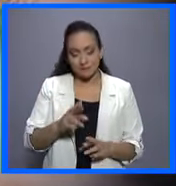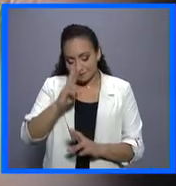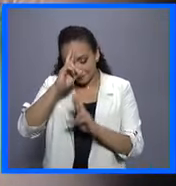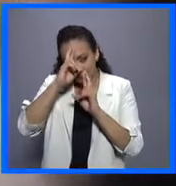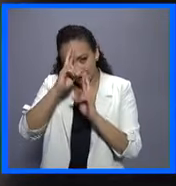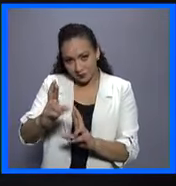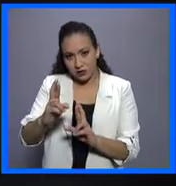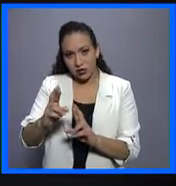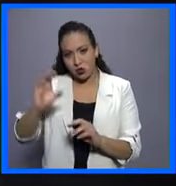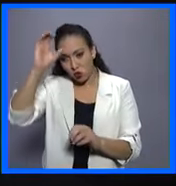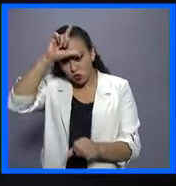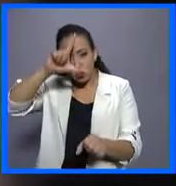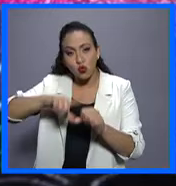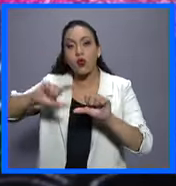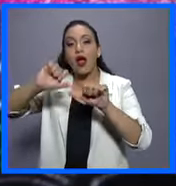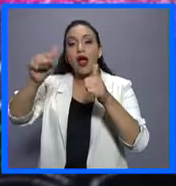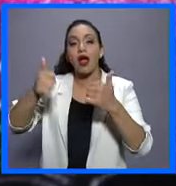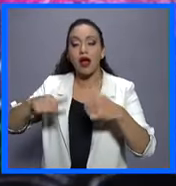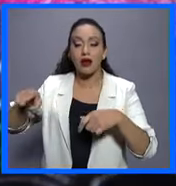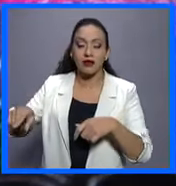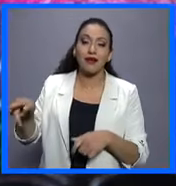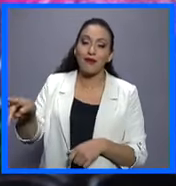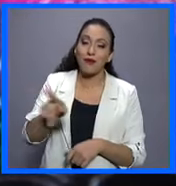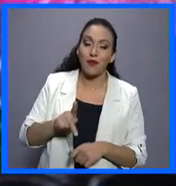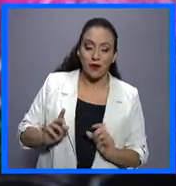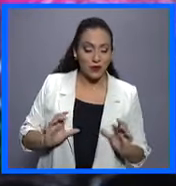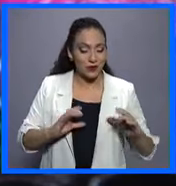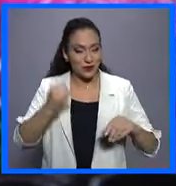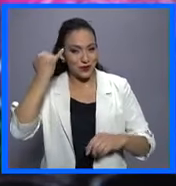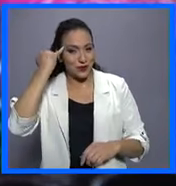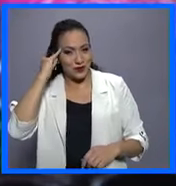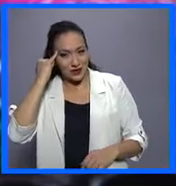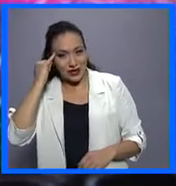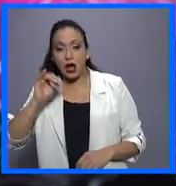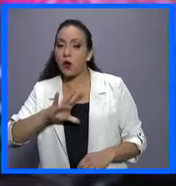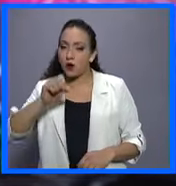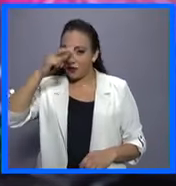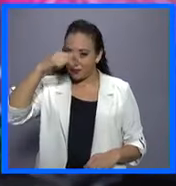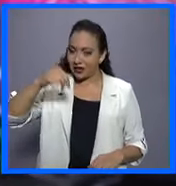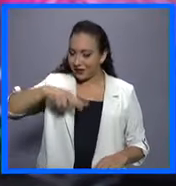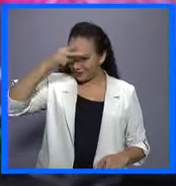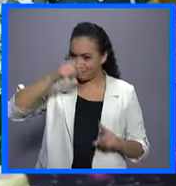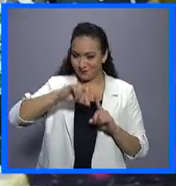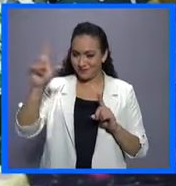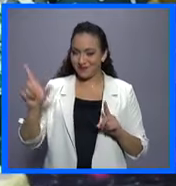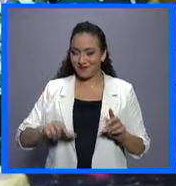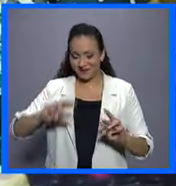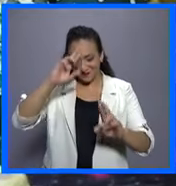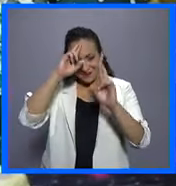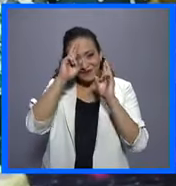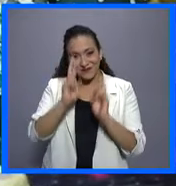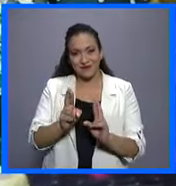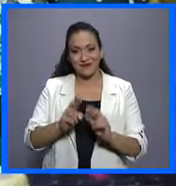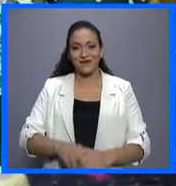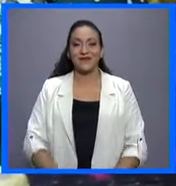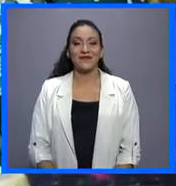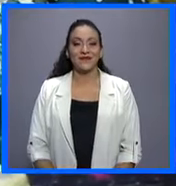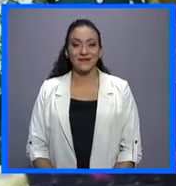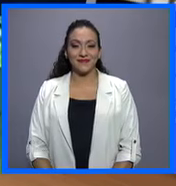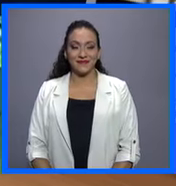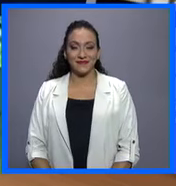por el patrimonio cultural y artístico de los pueblos y comunidades indígenas y afrodescendientes de México. Para Plural TV, Jesús